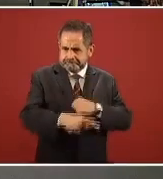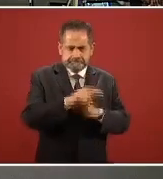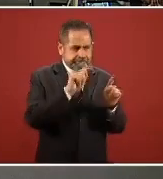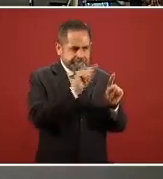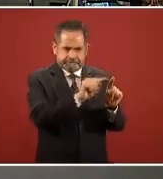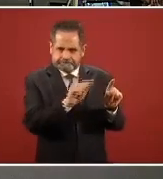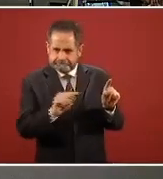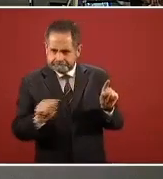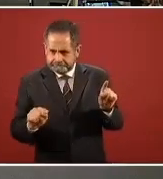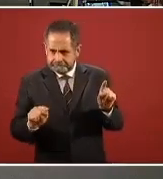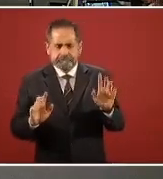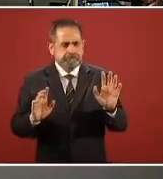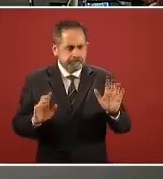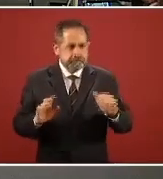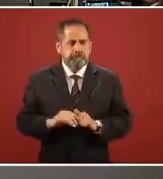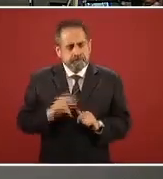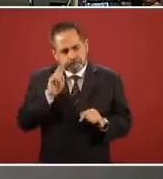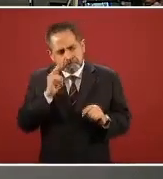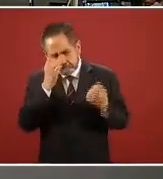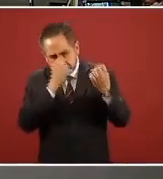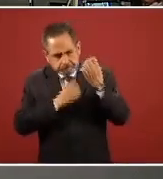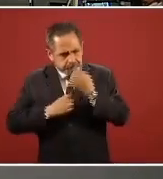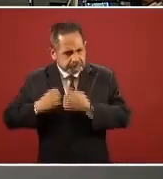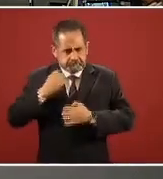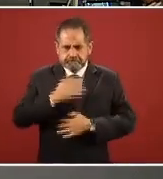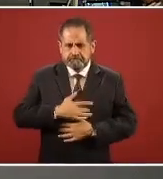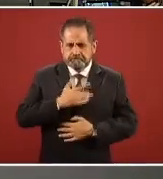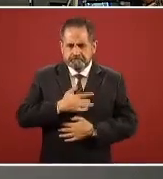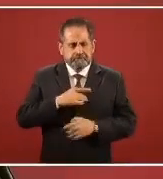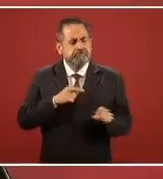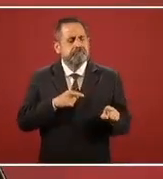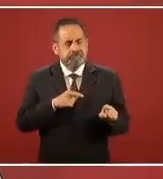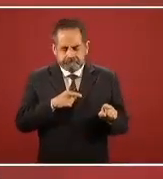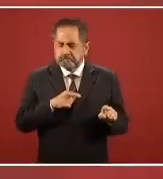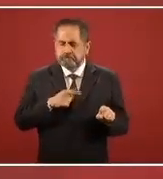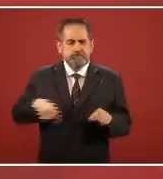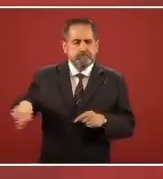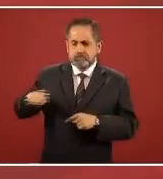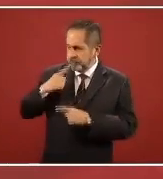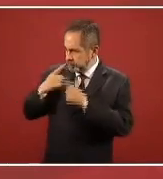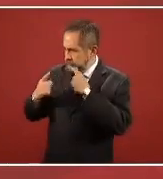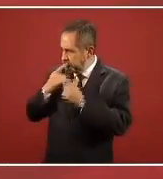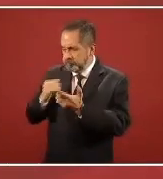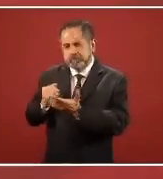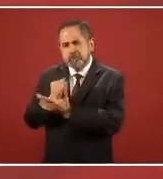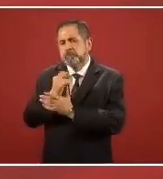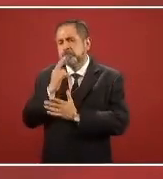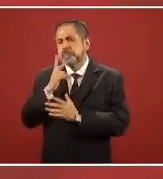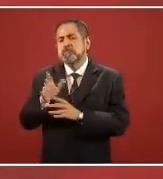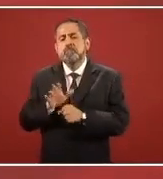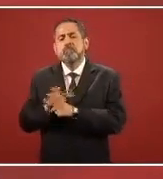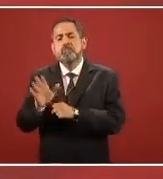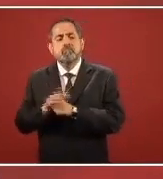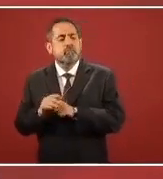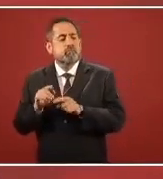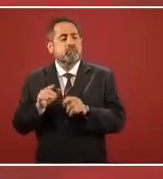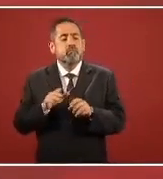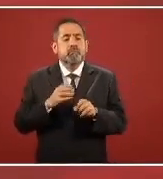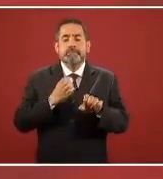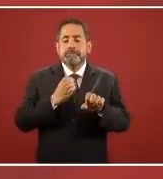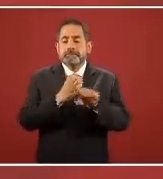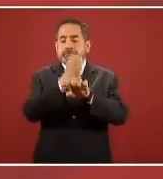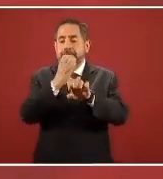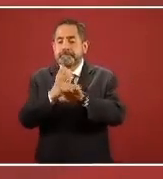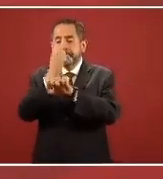al inicio de la administración se hizo el análisis y se determinó ¿cuáles eran los estados en